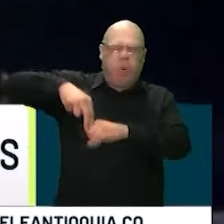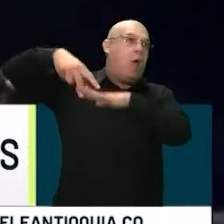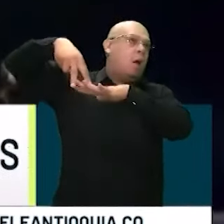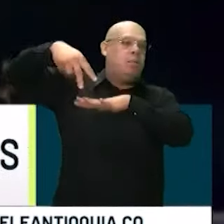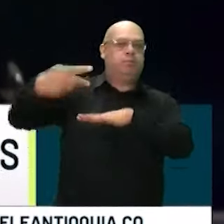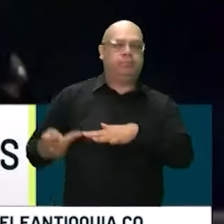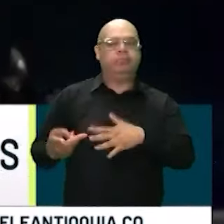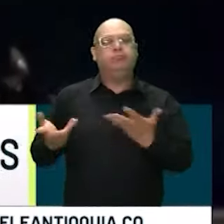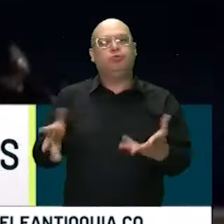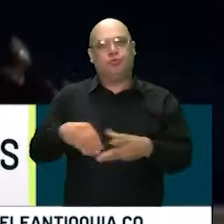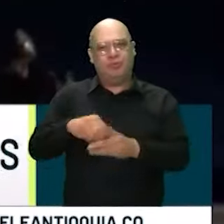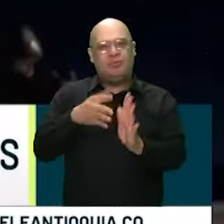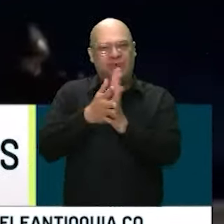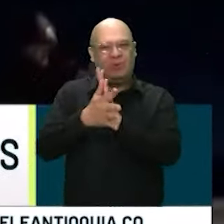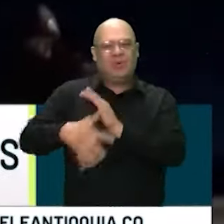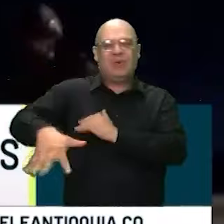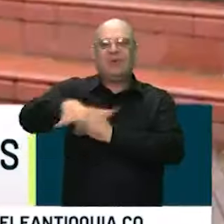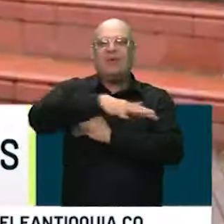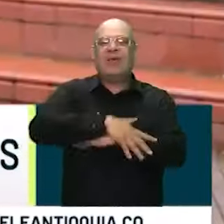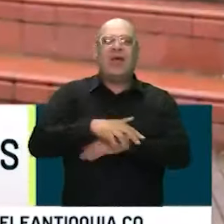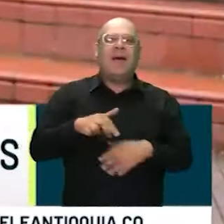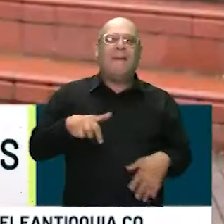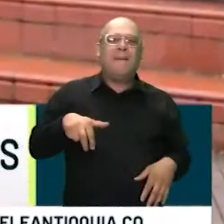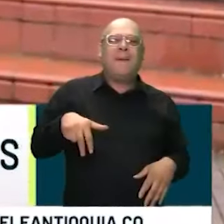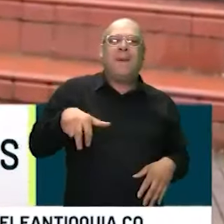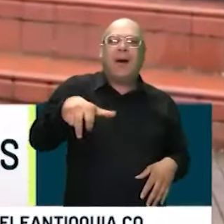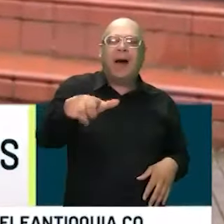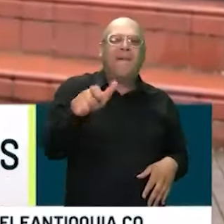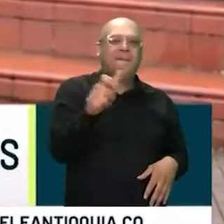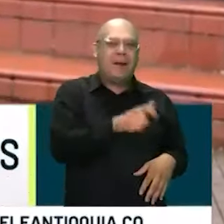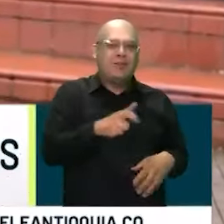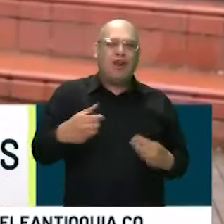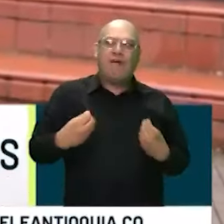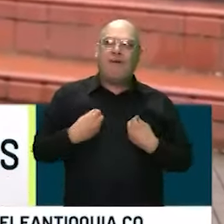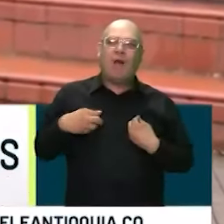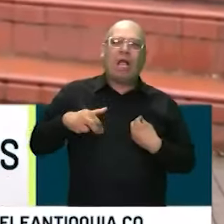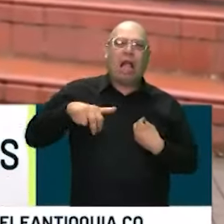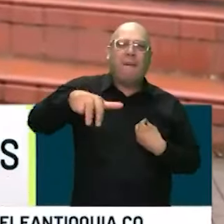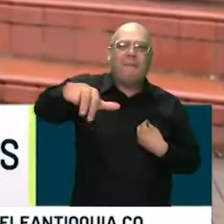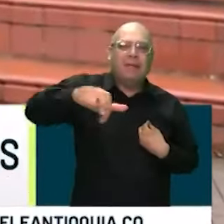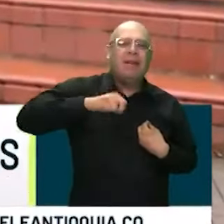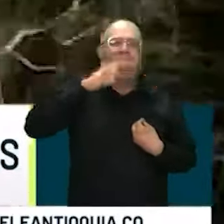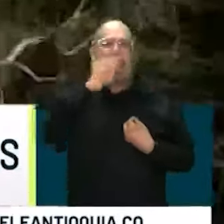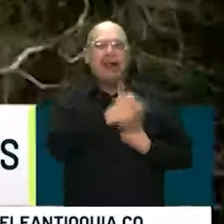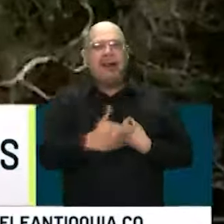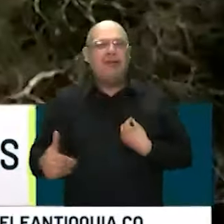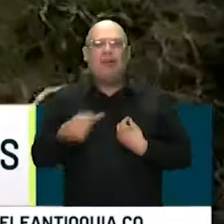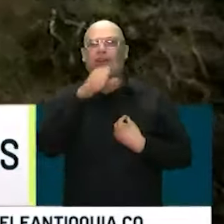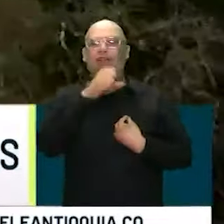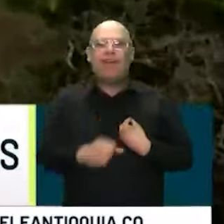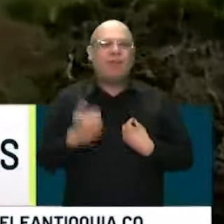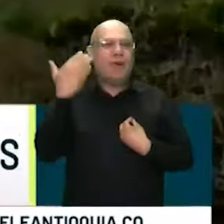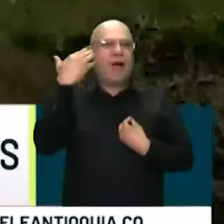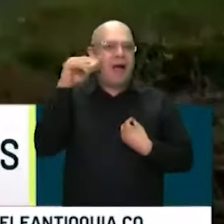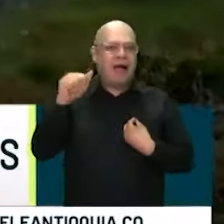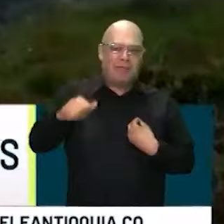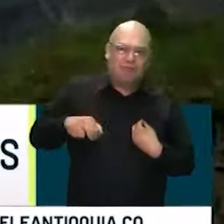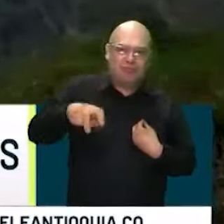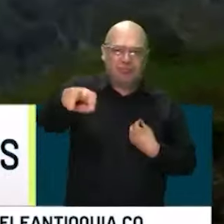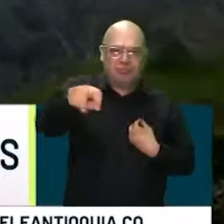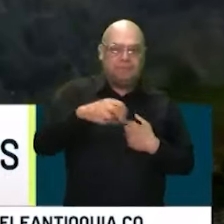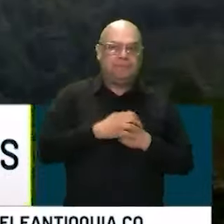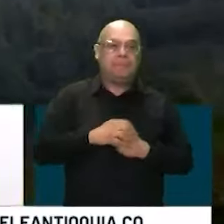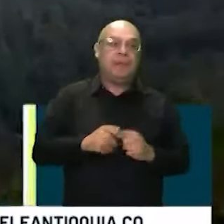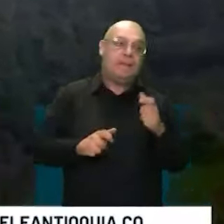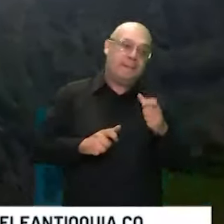en un área por donde transitan pobladores de la región, niños, ancianos, mujeres. Otros cuatro militares resultaron heridos